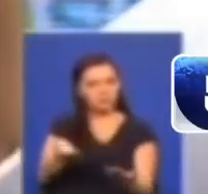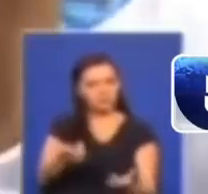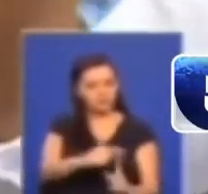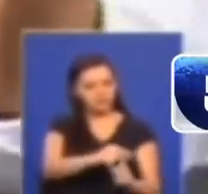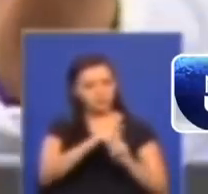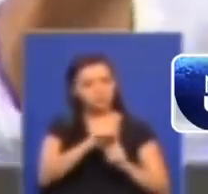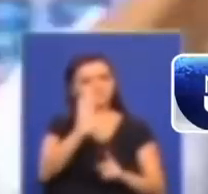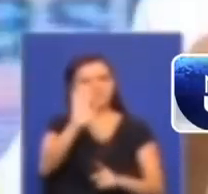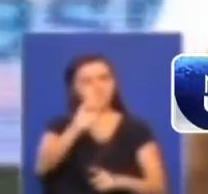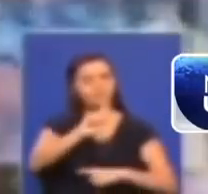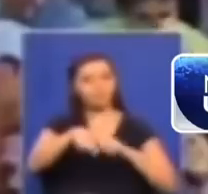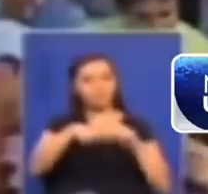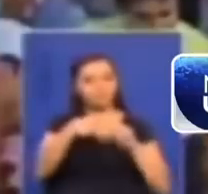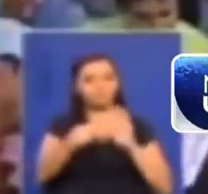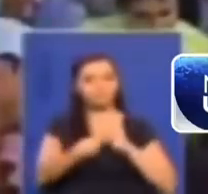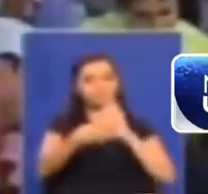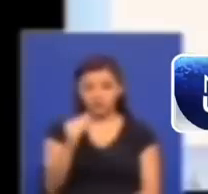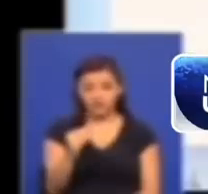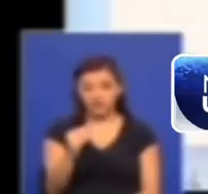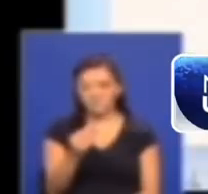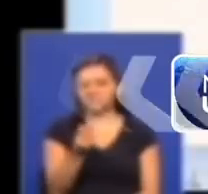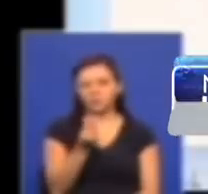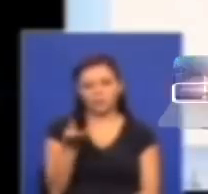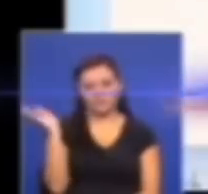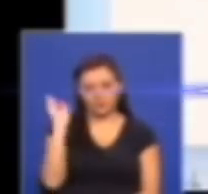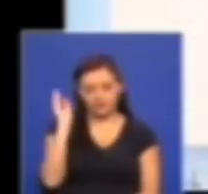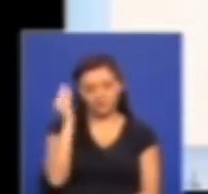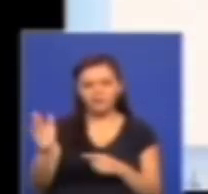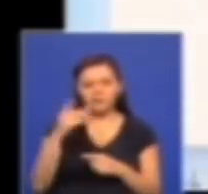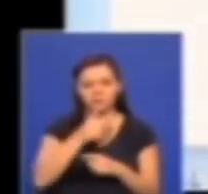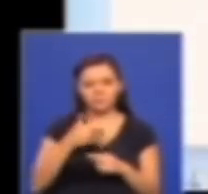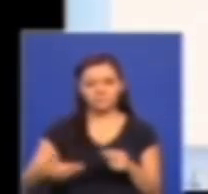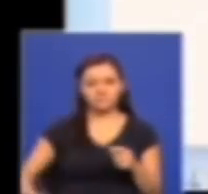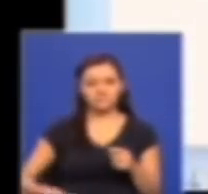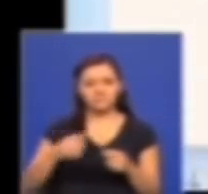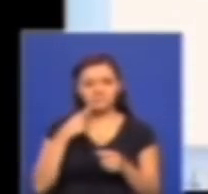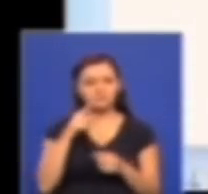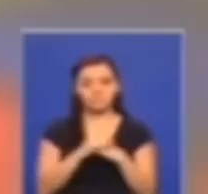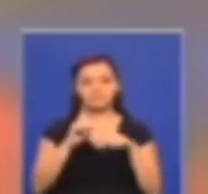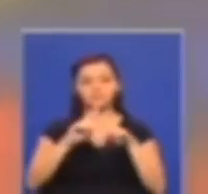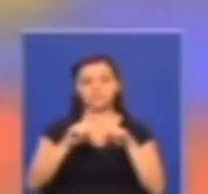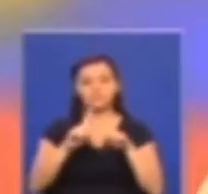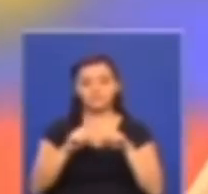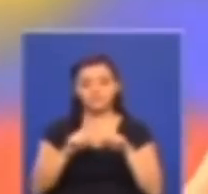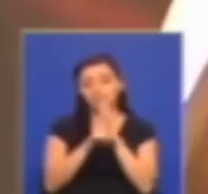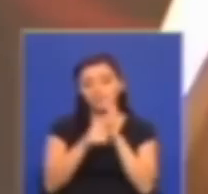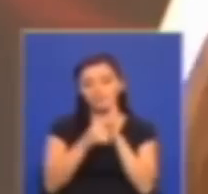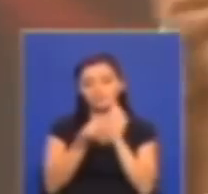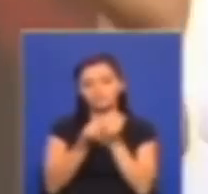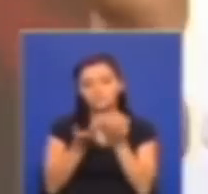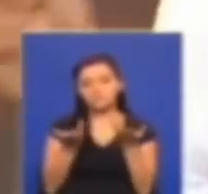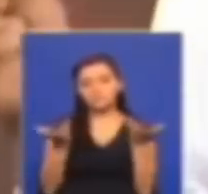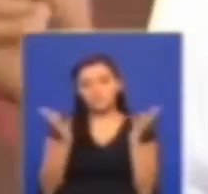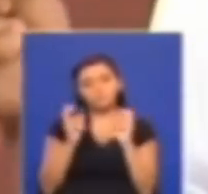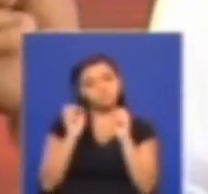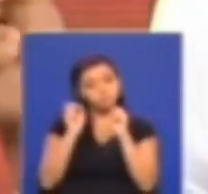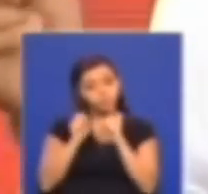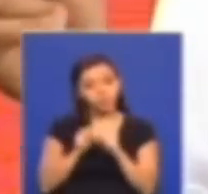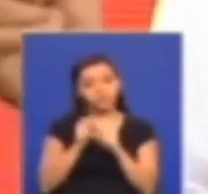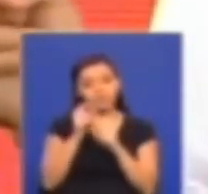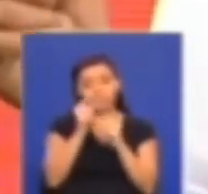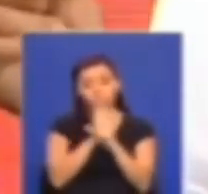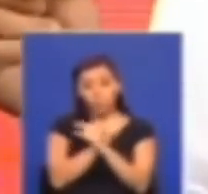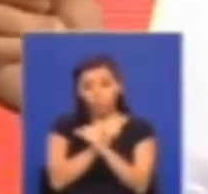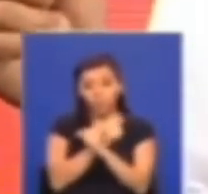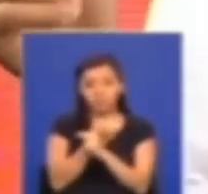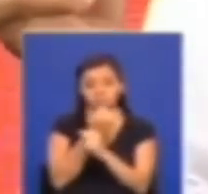usando gran parte de su programa semanal Enlace Ciudadano para atacar a los cibernautas que lo critican en las redes sociales. Y por cada Twitter